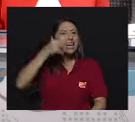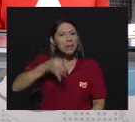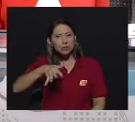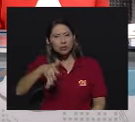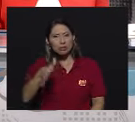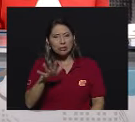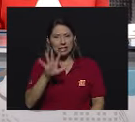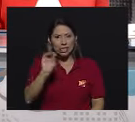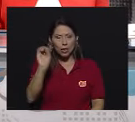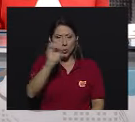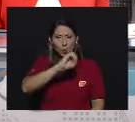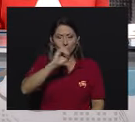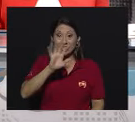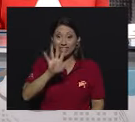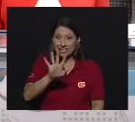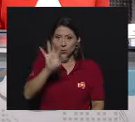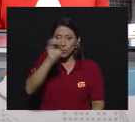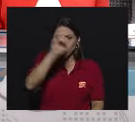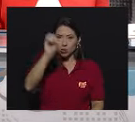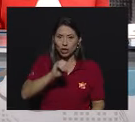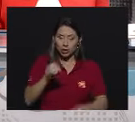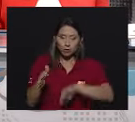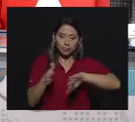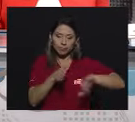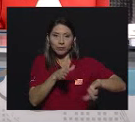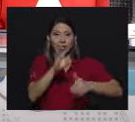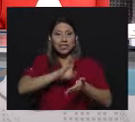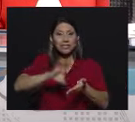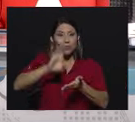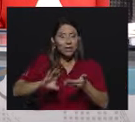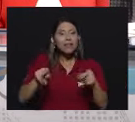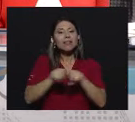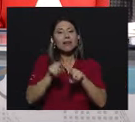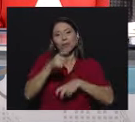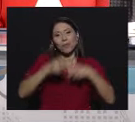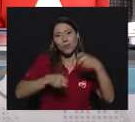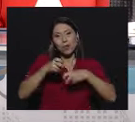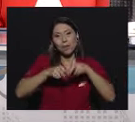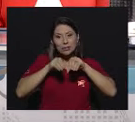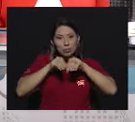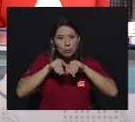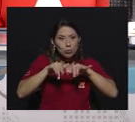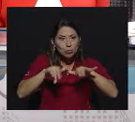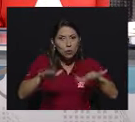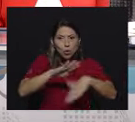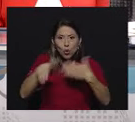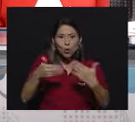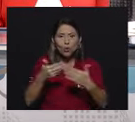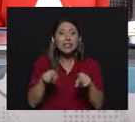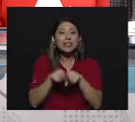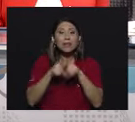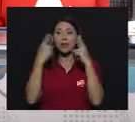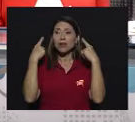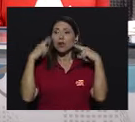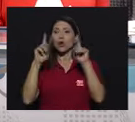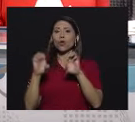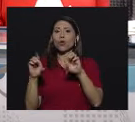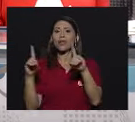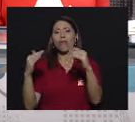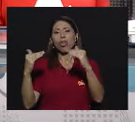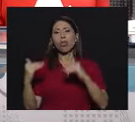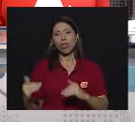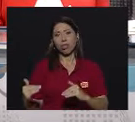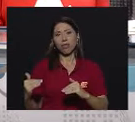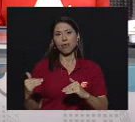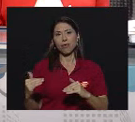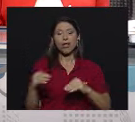un 5%. En secundaria también tenemos problemas de cobertura y de bajo logro educativo.